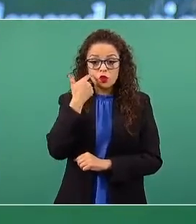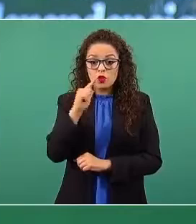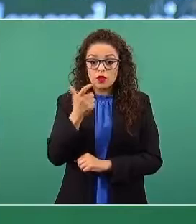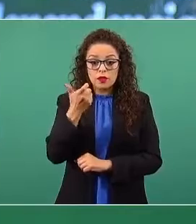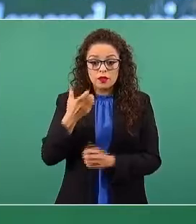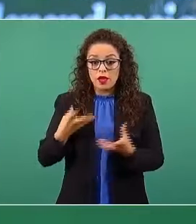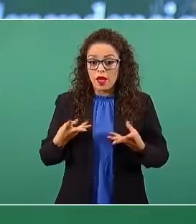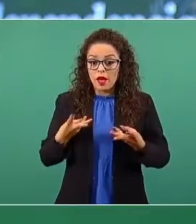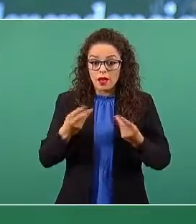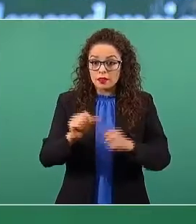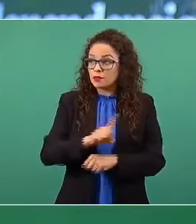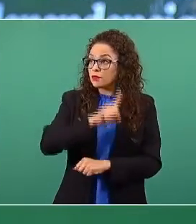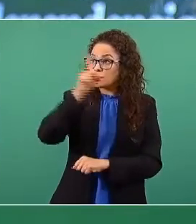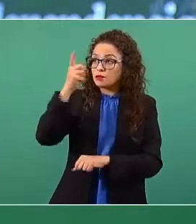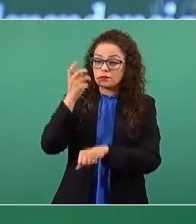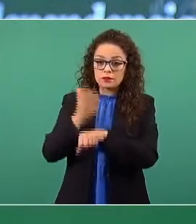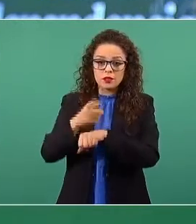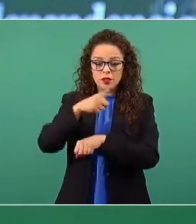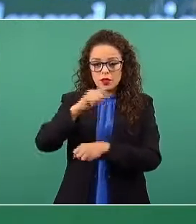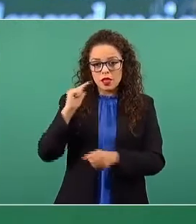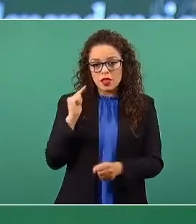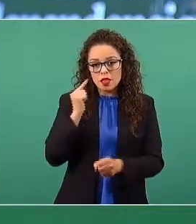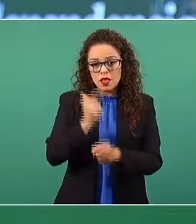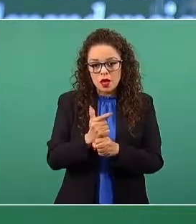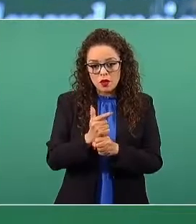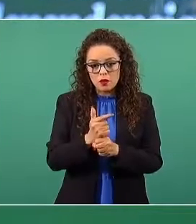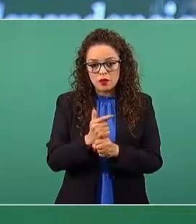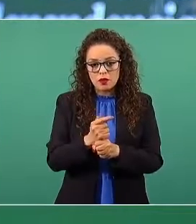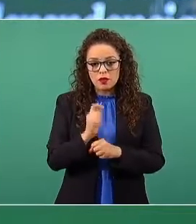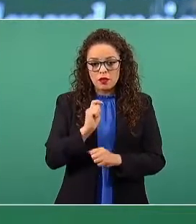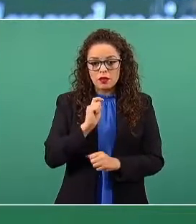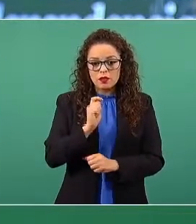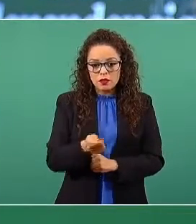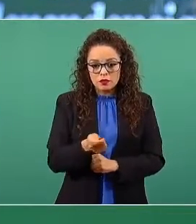dinero en irse del otro lado y se ha dado cuenta de la velocidad